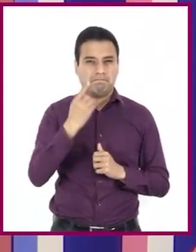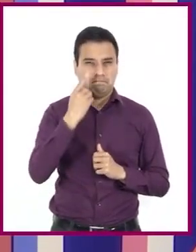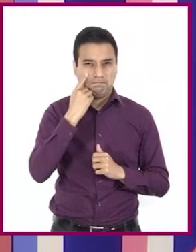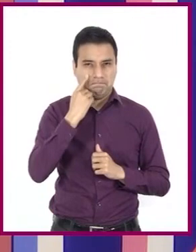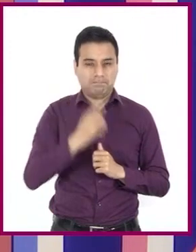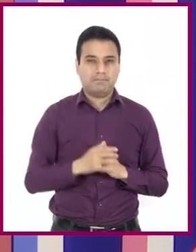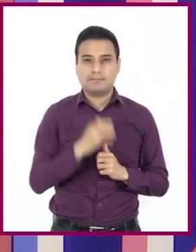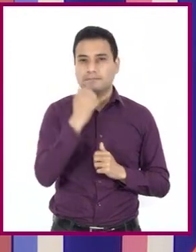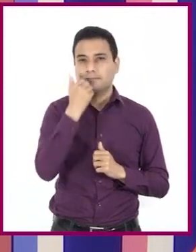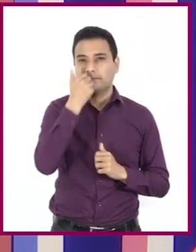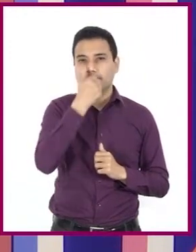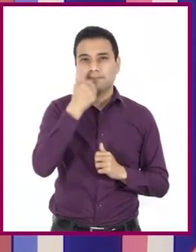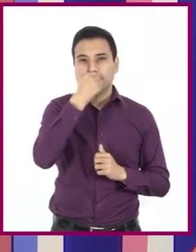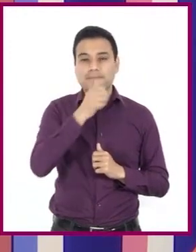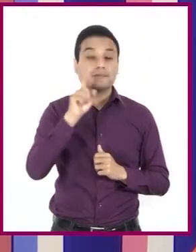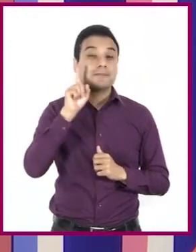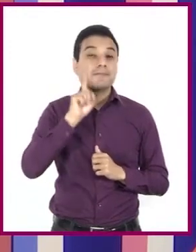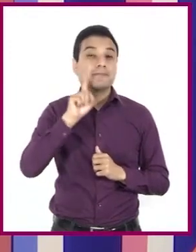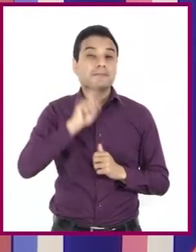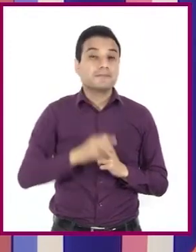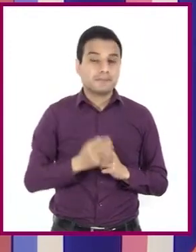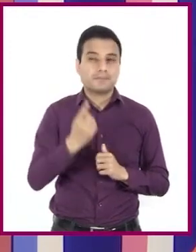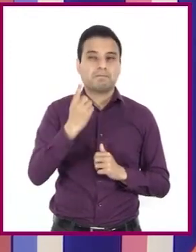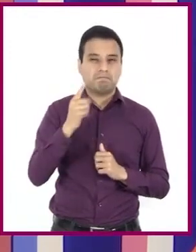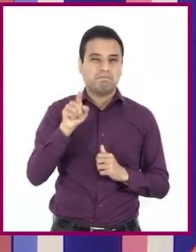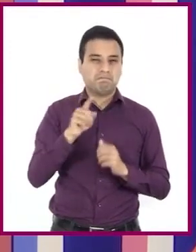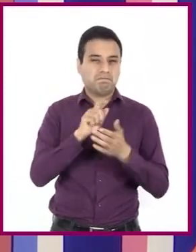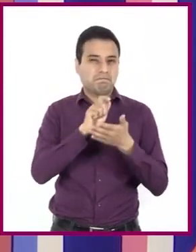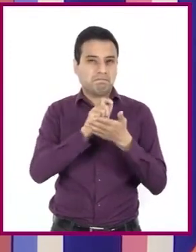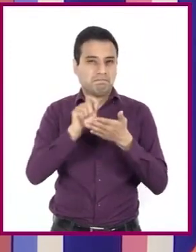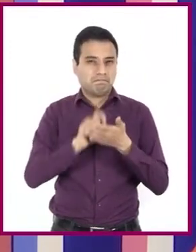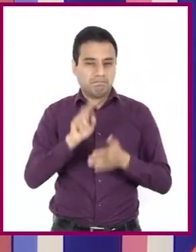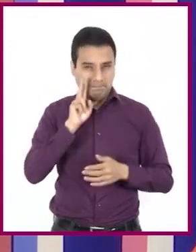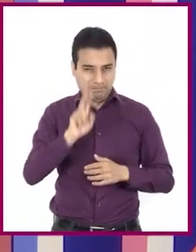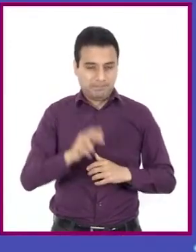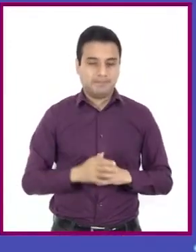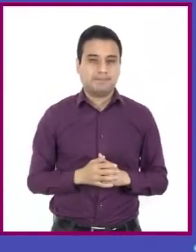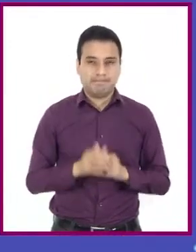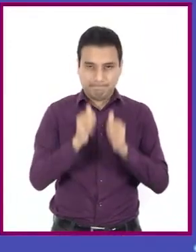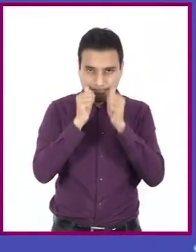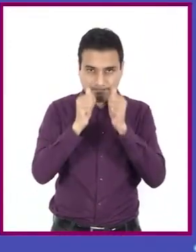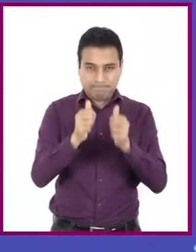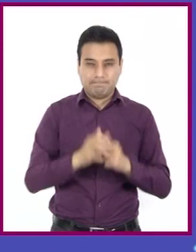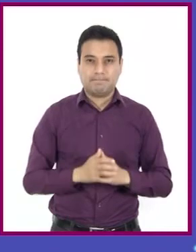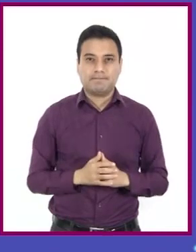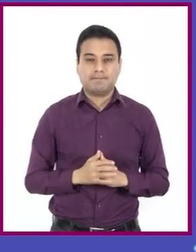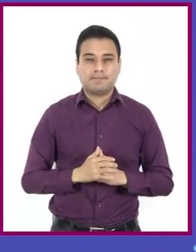hizo la alumna para que ustedes con una de las palabras pongan atención.